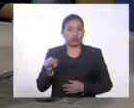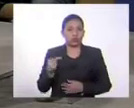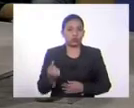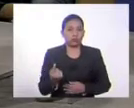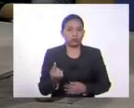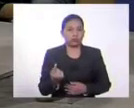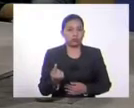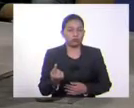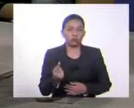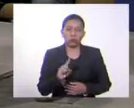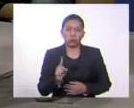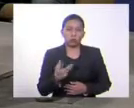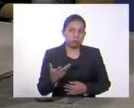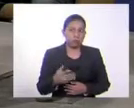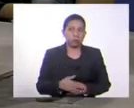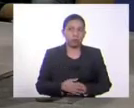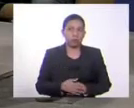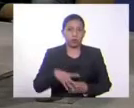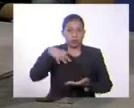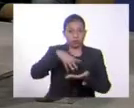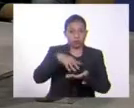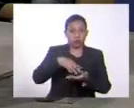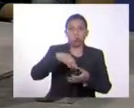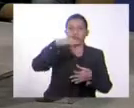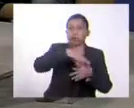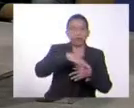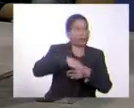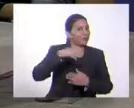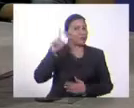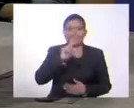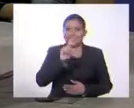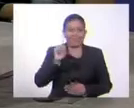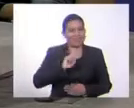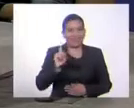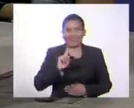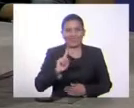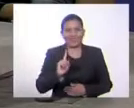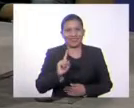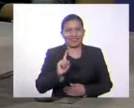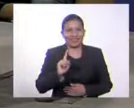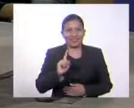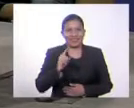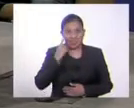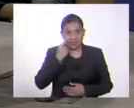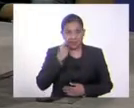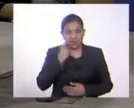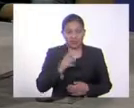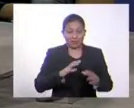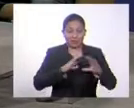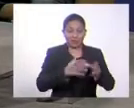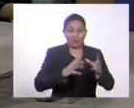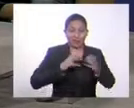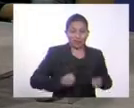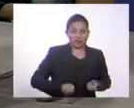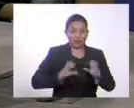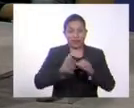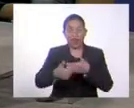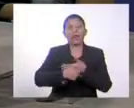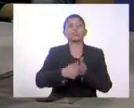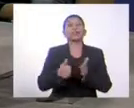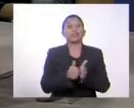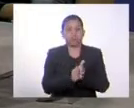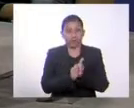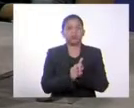de los ciudadanos, podemos decir que es algo democrático el hecho de la elección también del